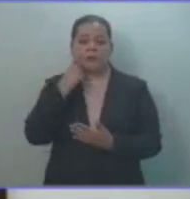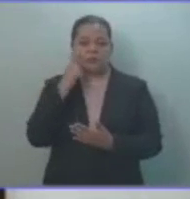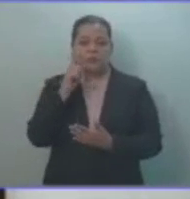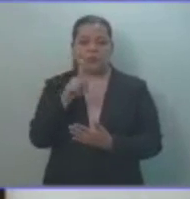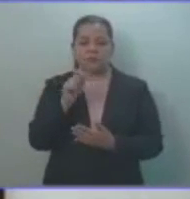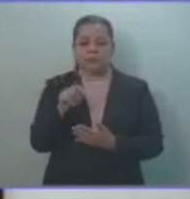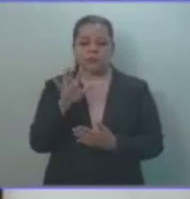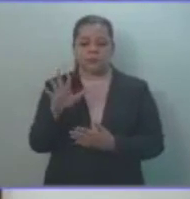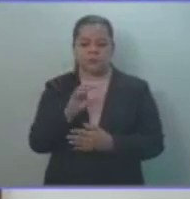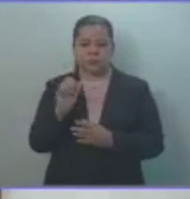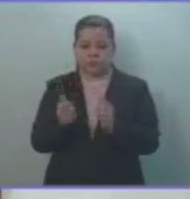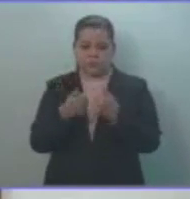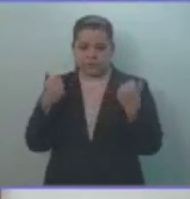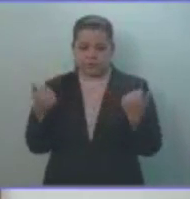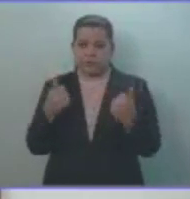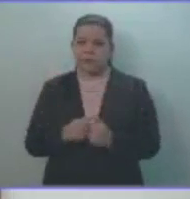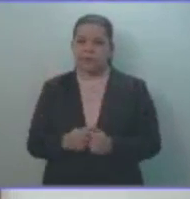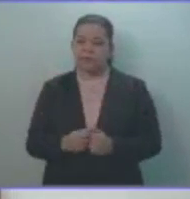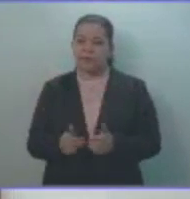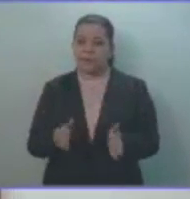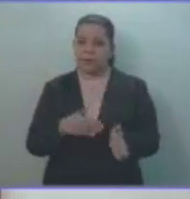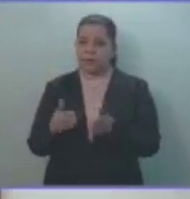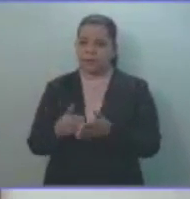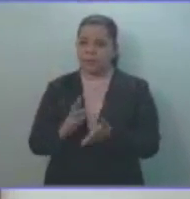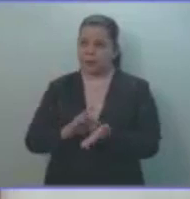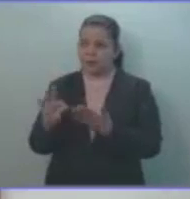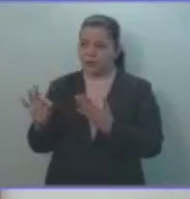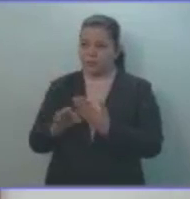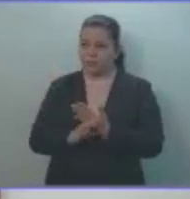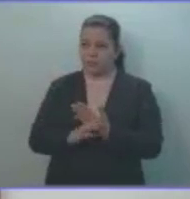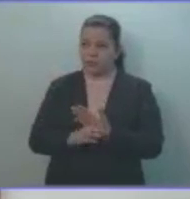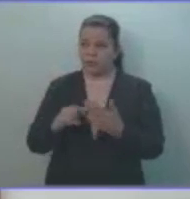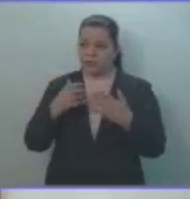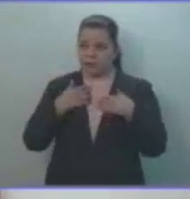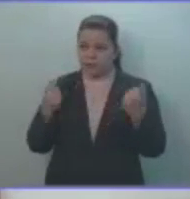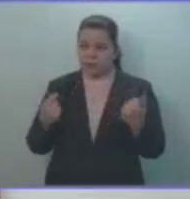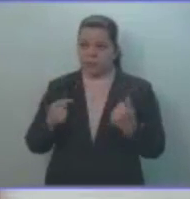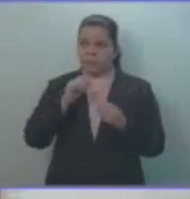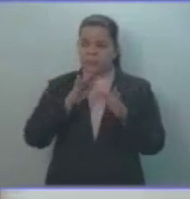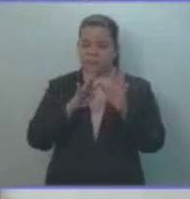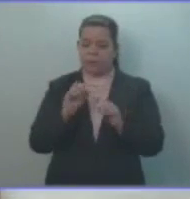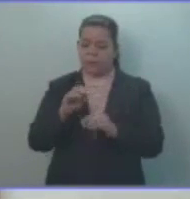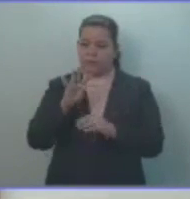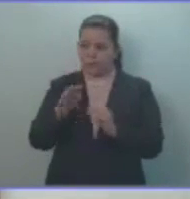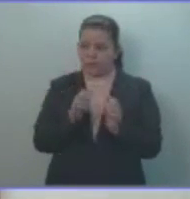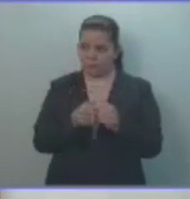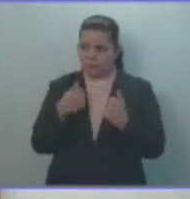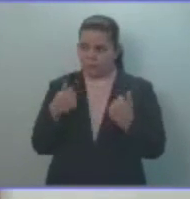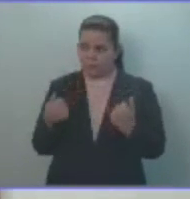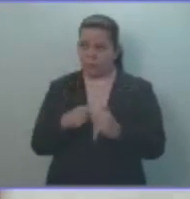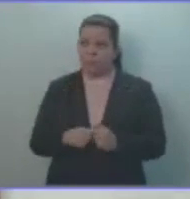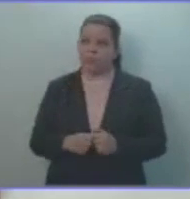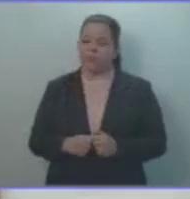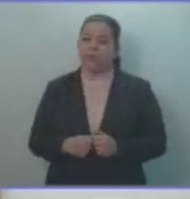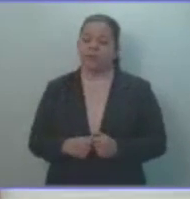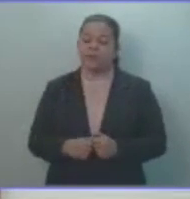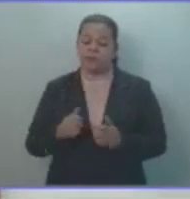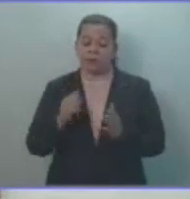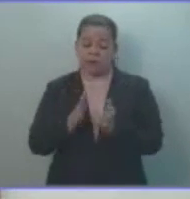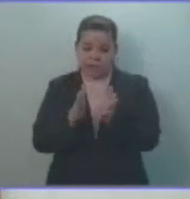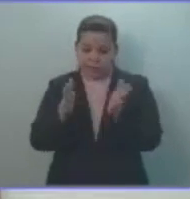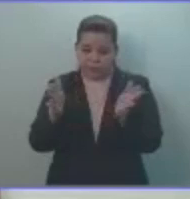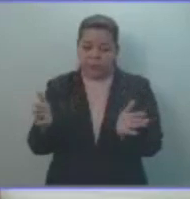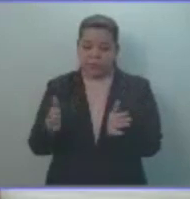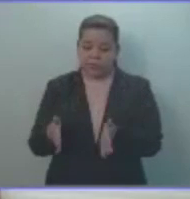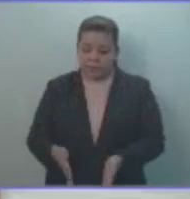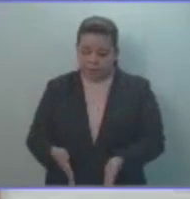1.5 millones. El inicio del programa integrado de salud por 9.4 millones. La expansión de